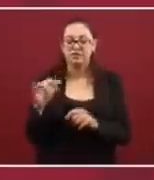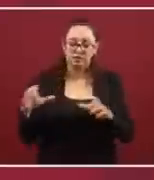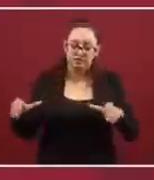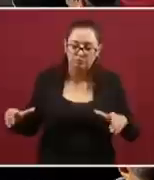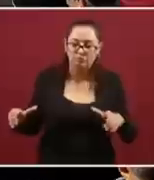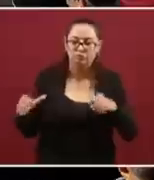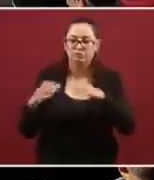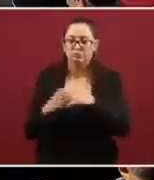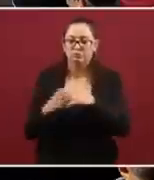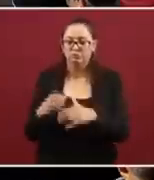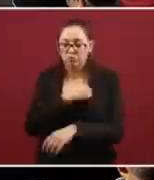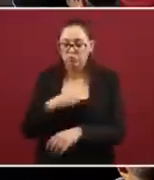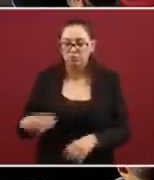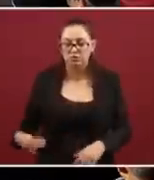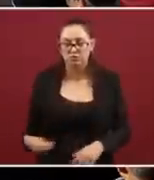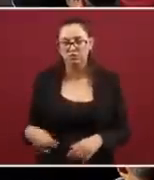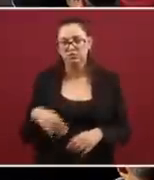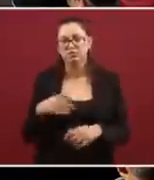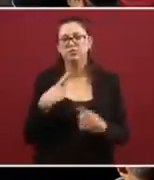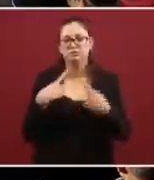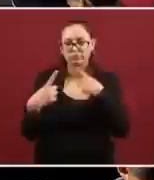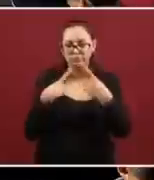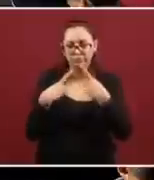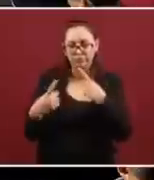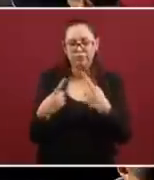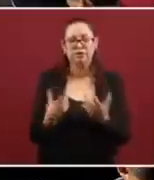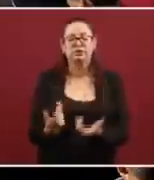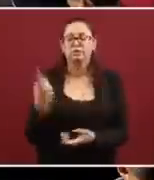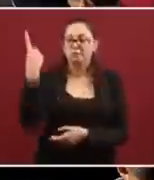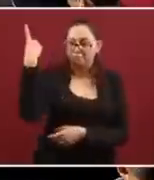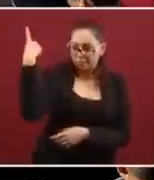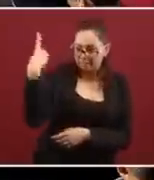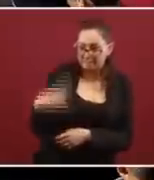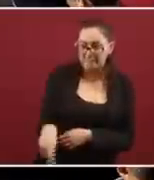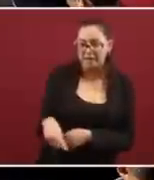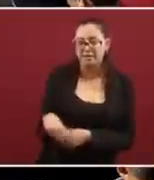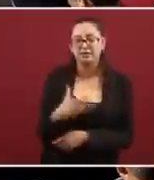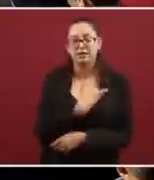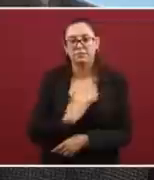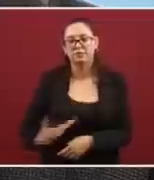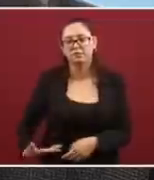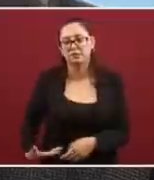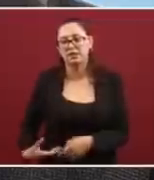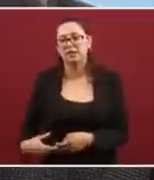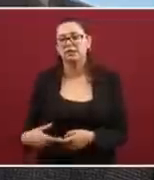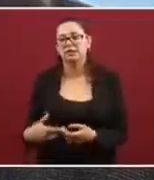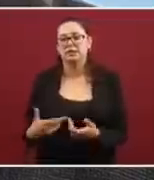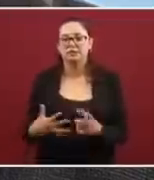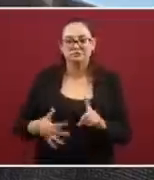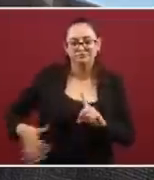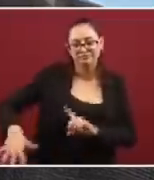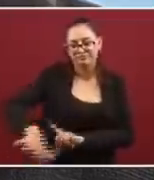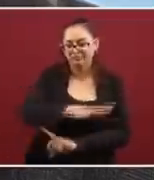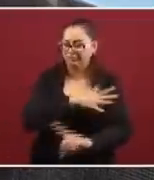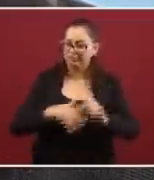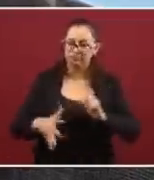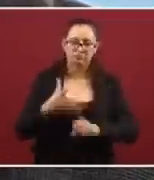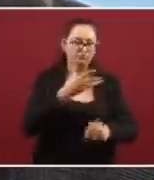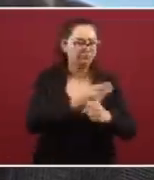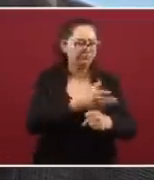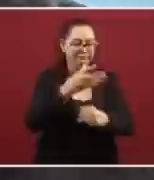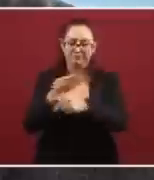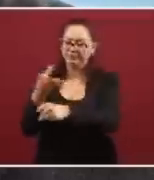han sido una instrucción una encomienda particular del presidente de la república el generar las condiciones de paz y reconciliación